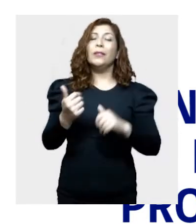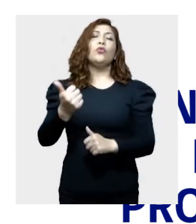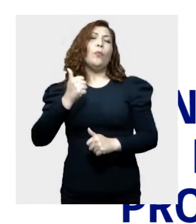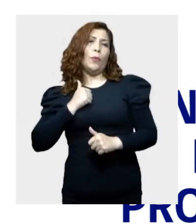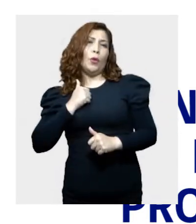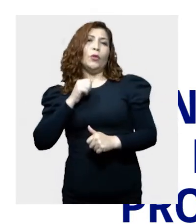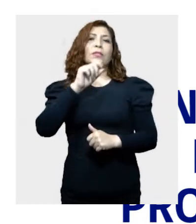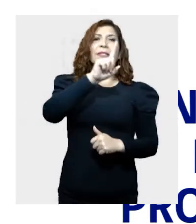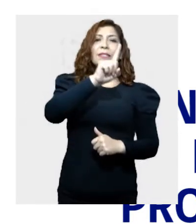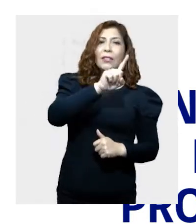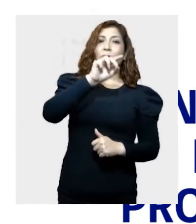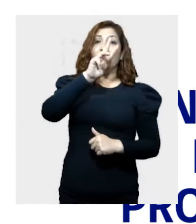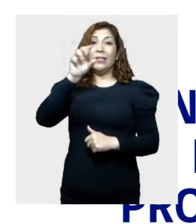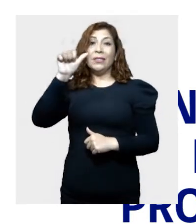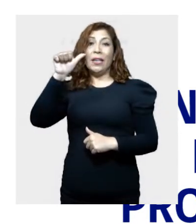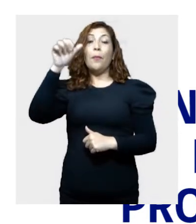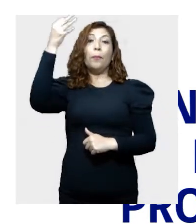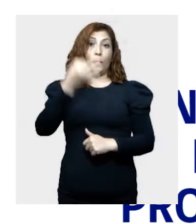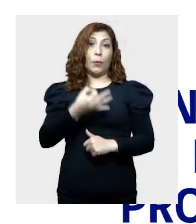del 136%.